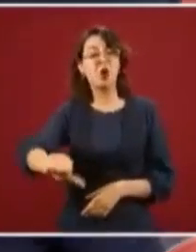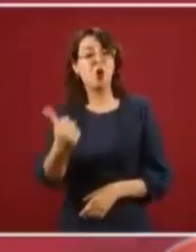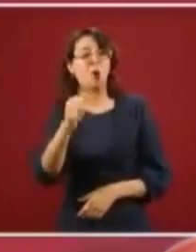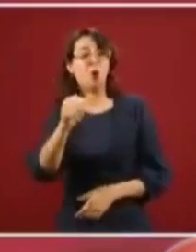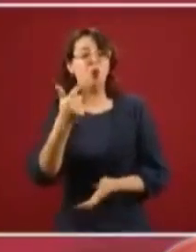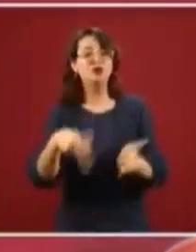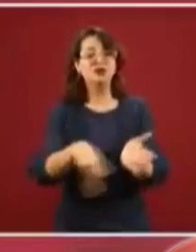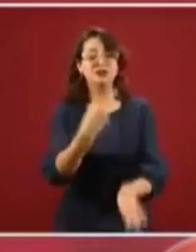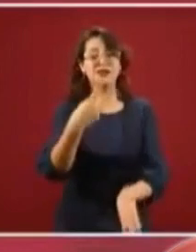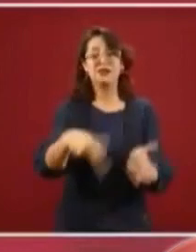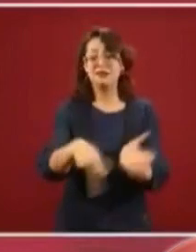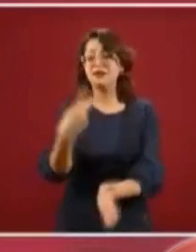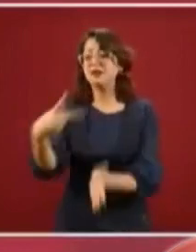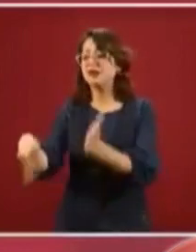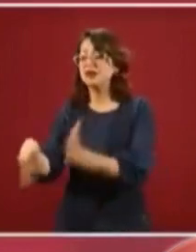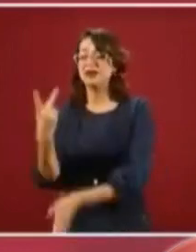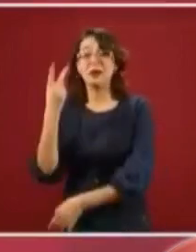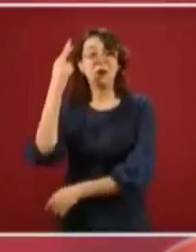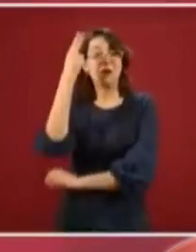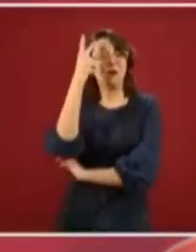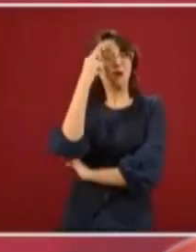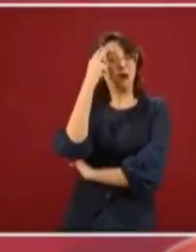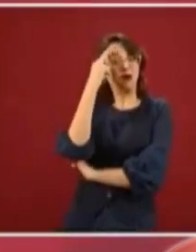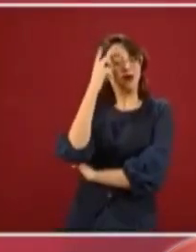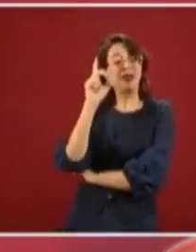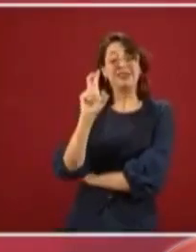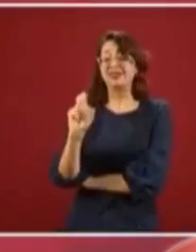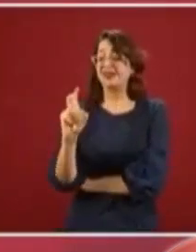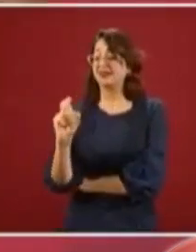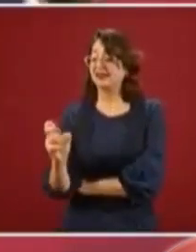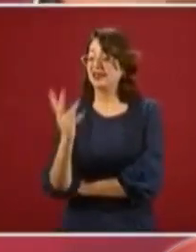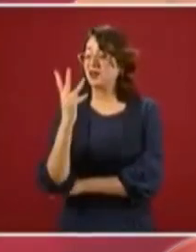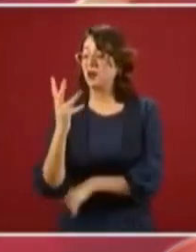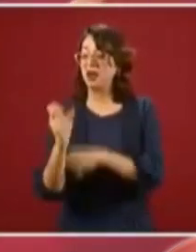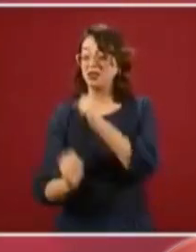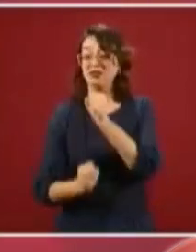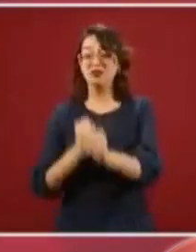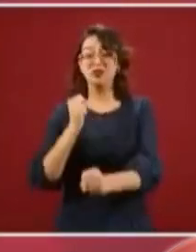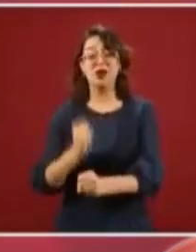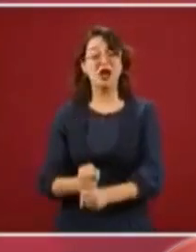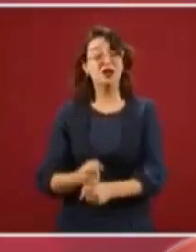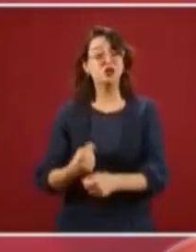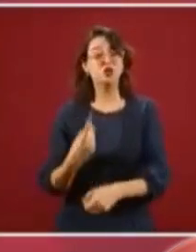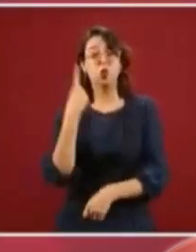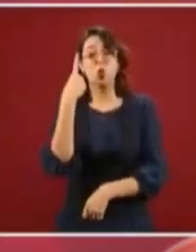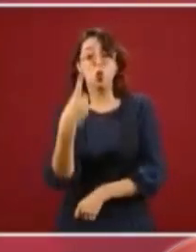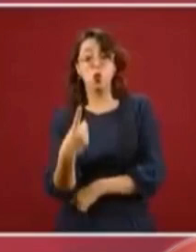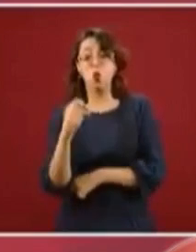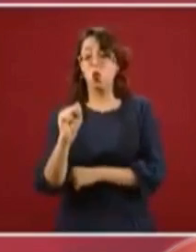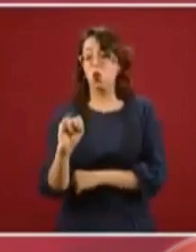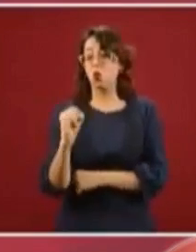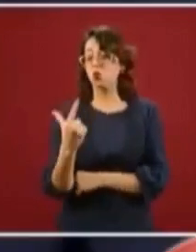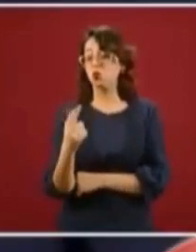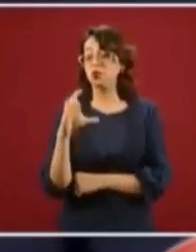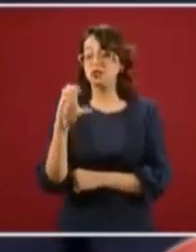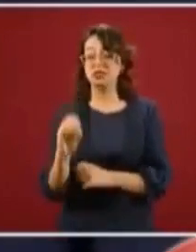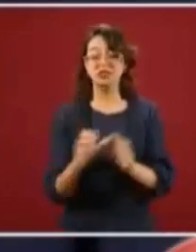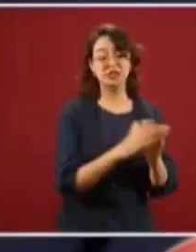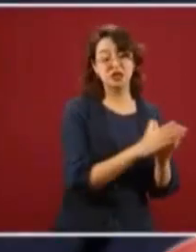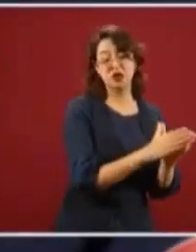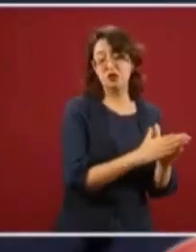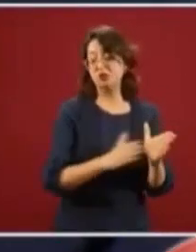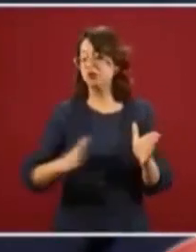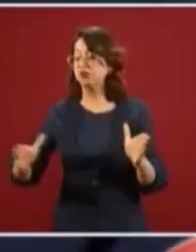Díaz 34 años, se llevaron casi todo el siglo XIX, 2. México fue país de 2